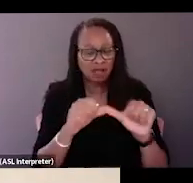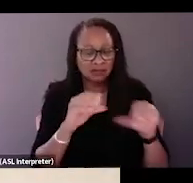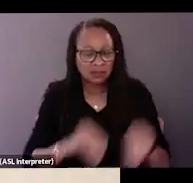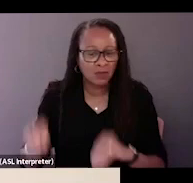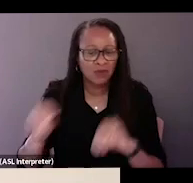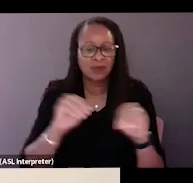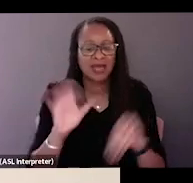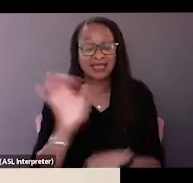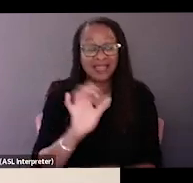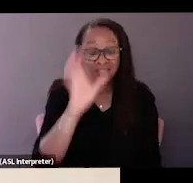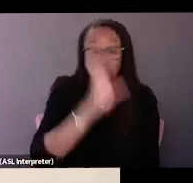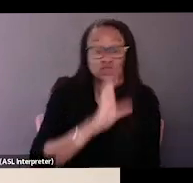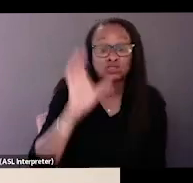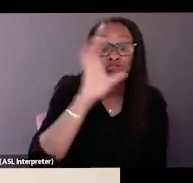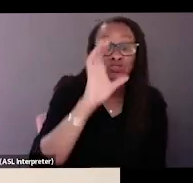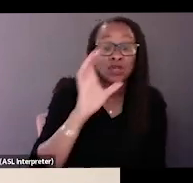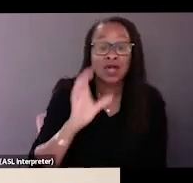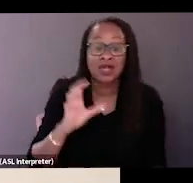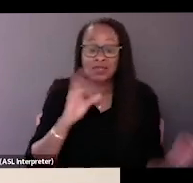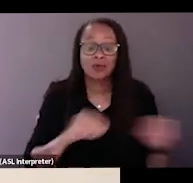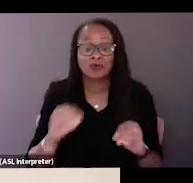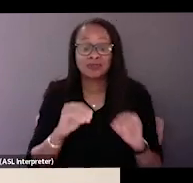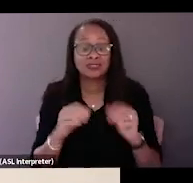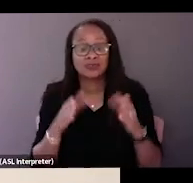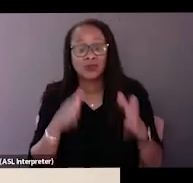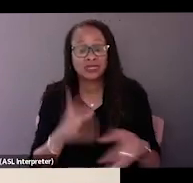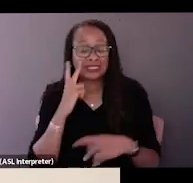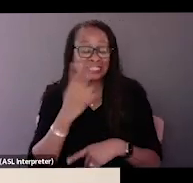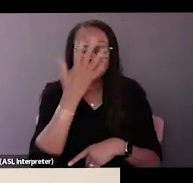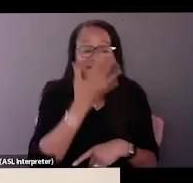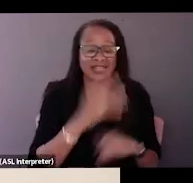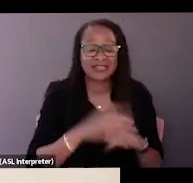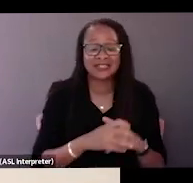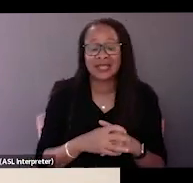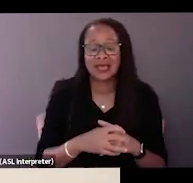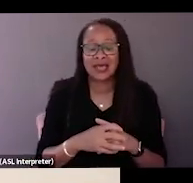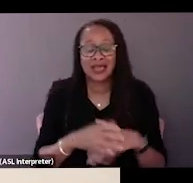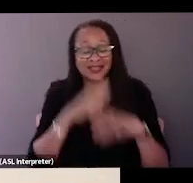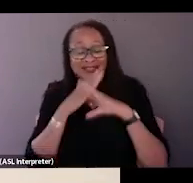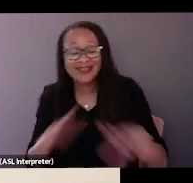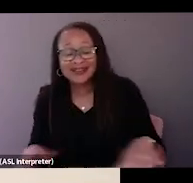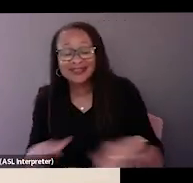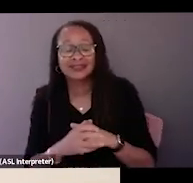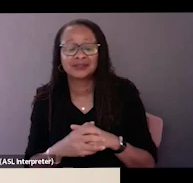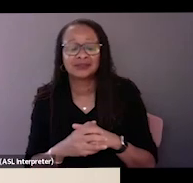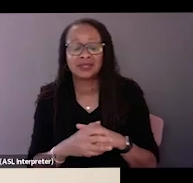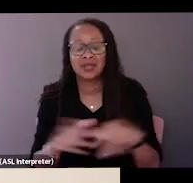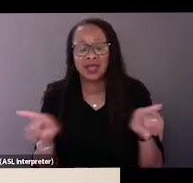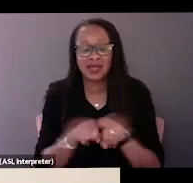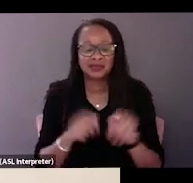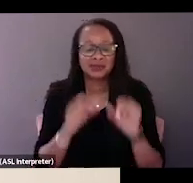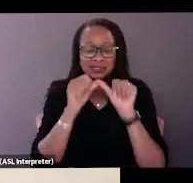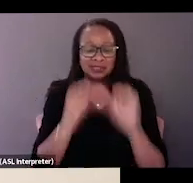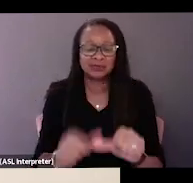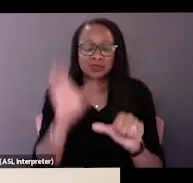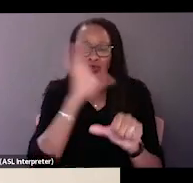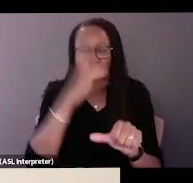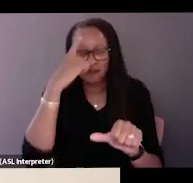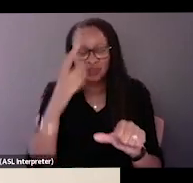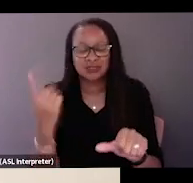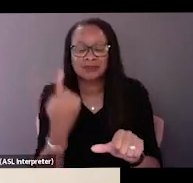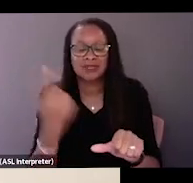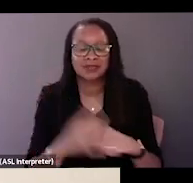es como la utopía, ¿no? Había una conversación entre dos cineastas que era como, ¿qué